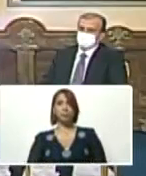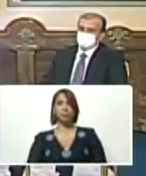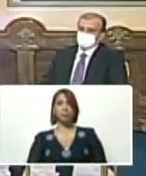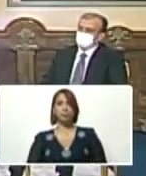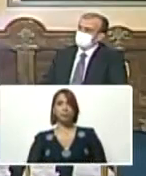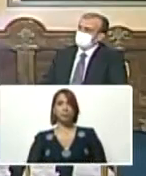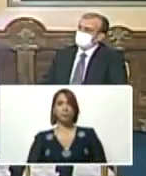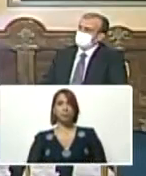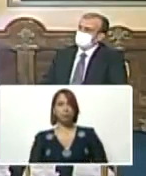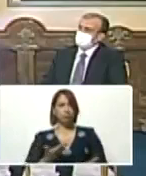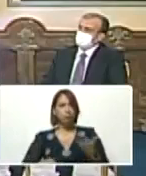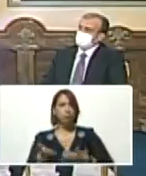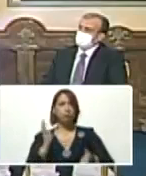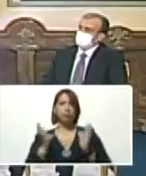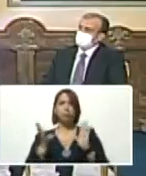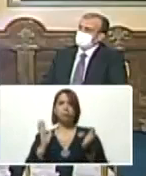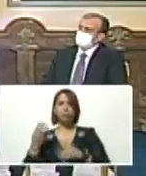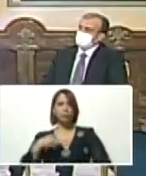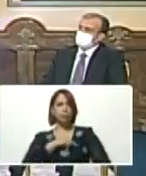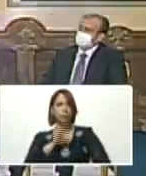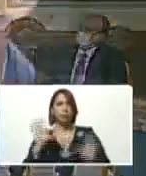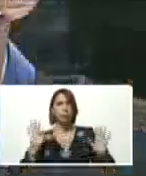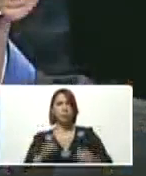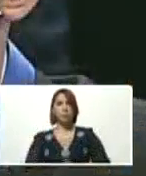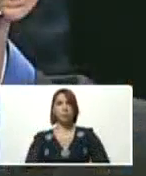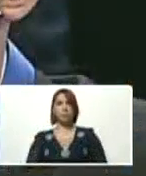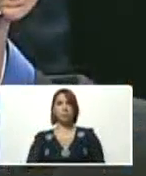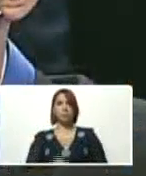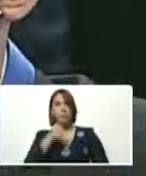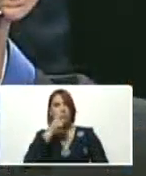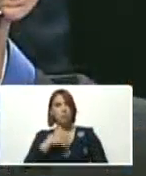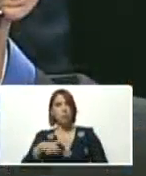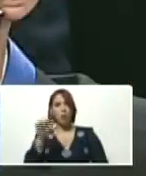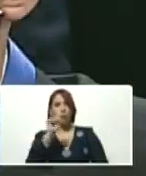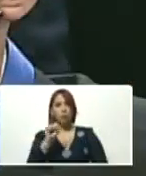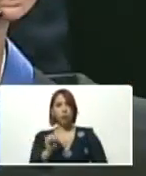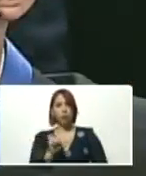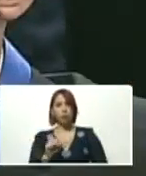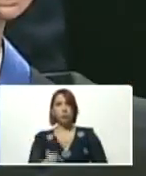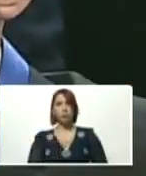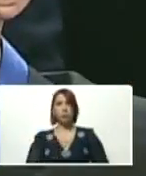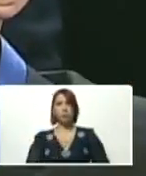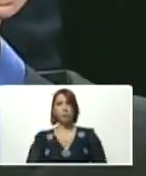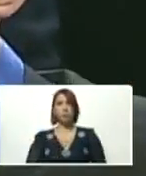entre nosotros. Los pueblos del sur.